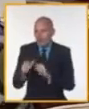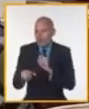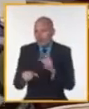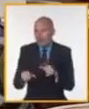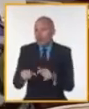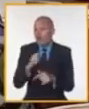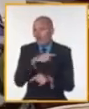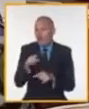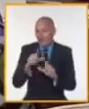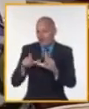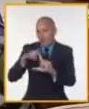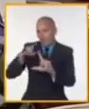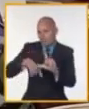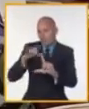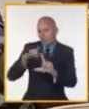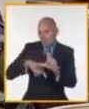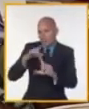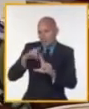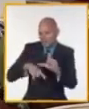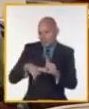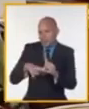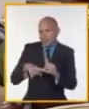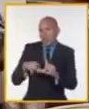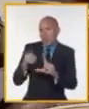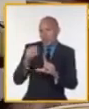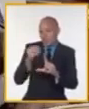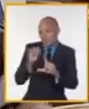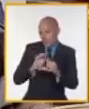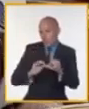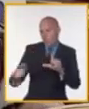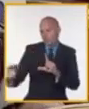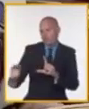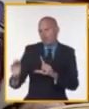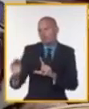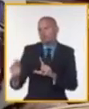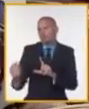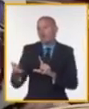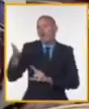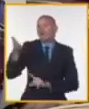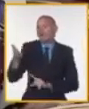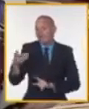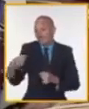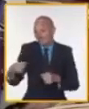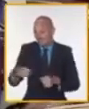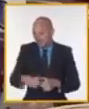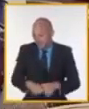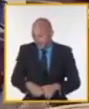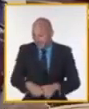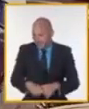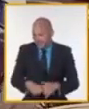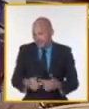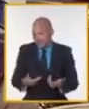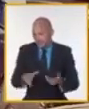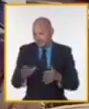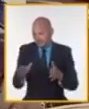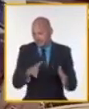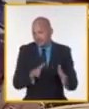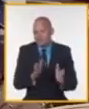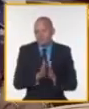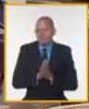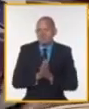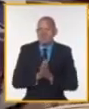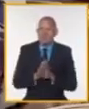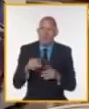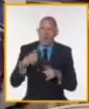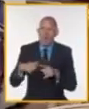avance en este sentido, que además de la estabilización macroeconómica también contrarresta la ocurrencia de hechos delictivos